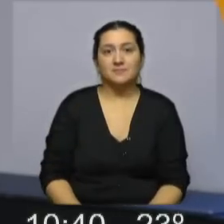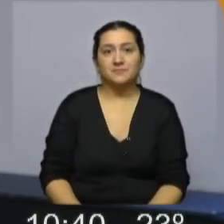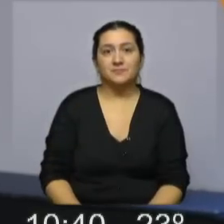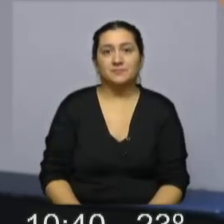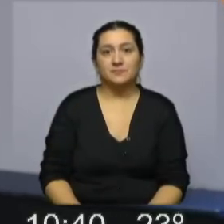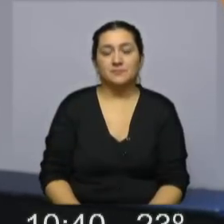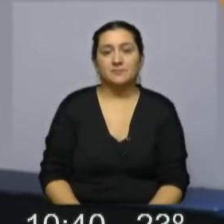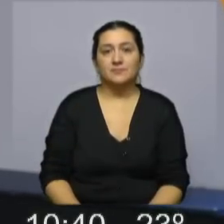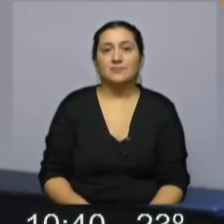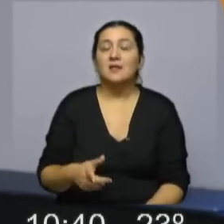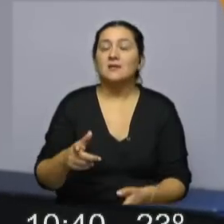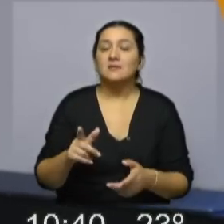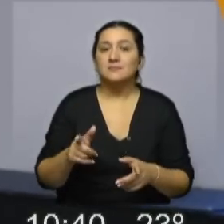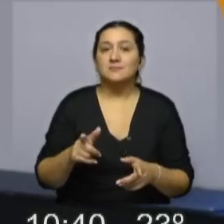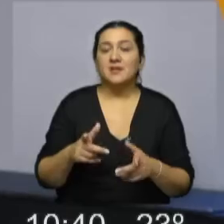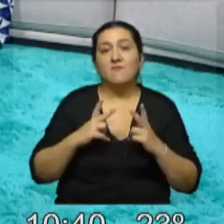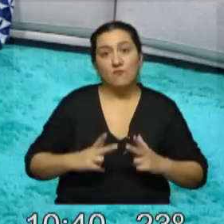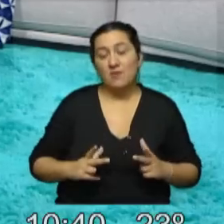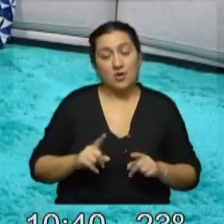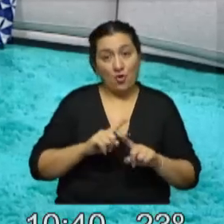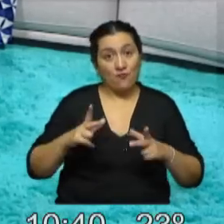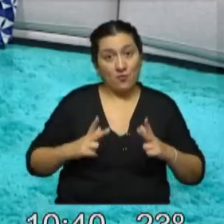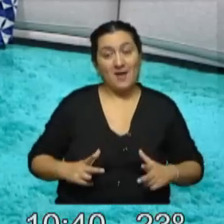te lo he dicho ya en otros lugares